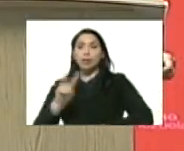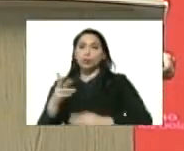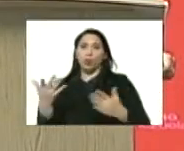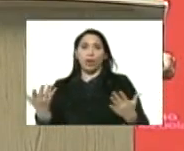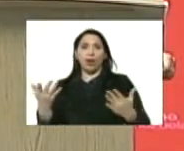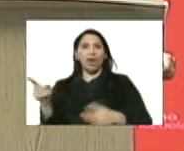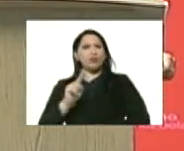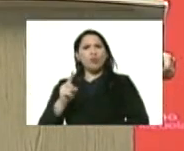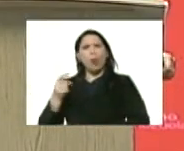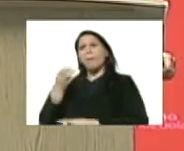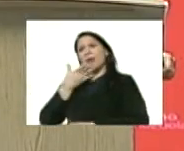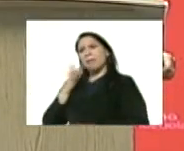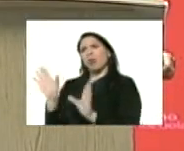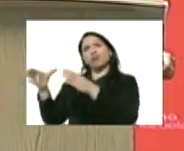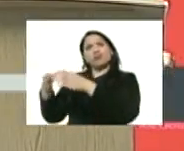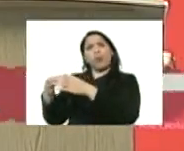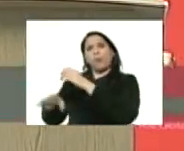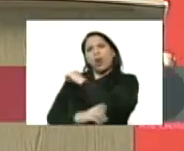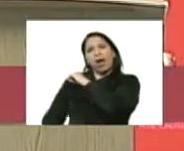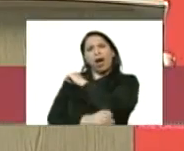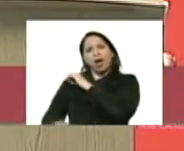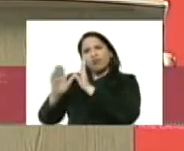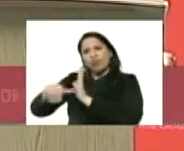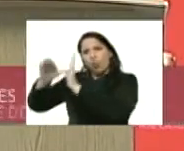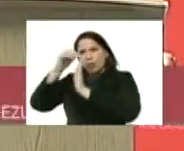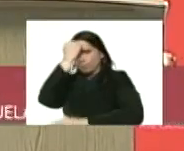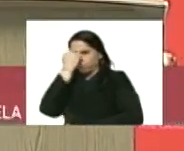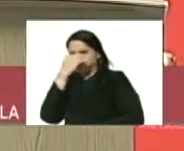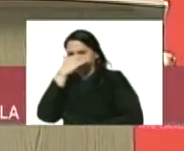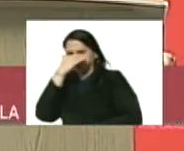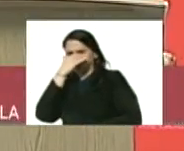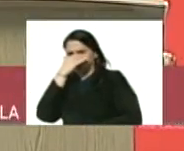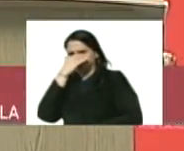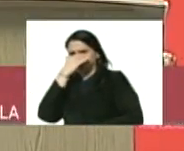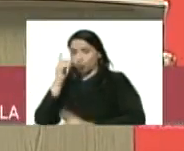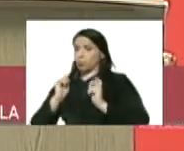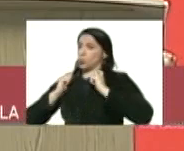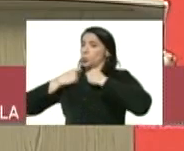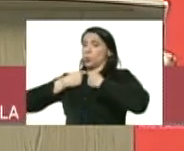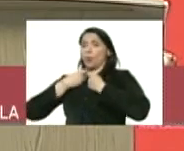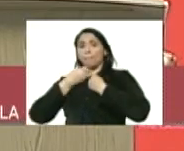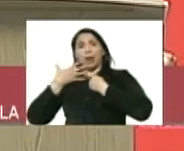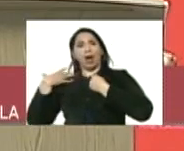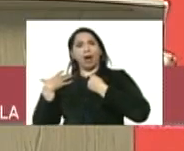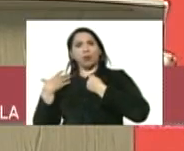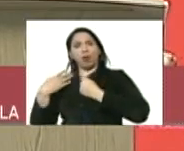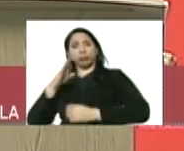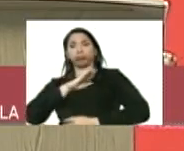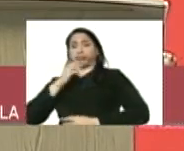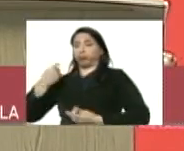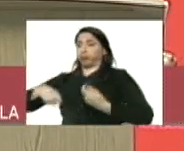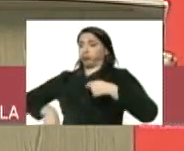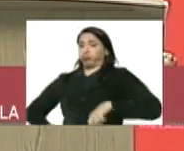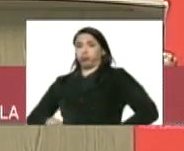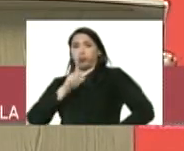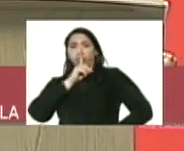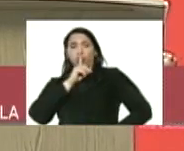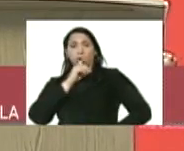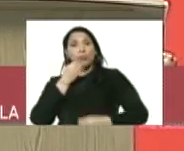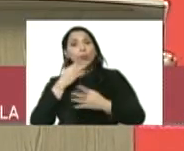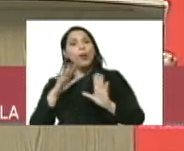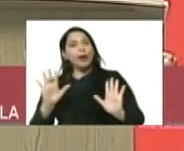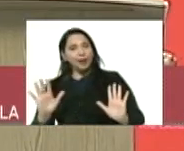No es para que una camarilla de ladrones, de delincuentes y criminales de cuello blanco se lo apoderen. Bueno, esa es la